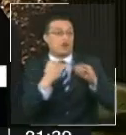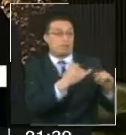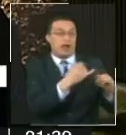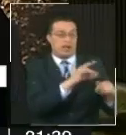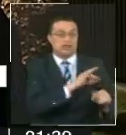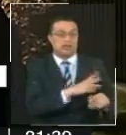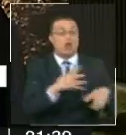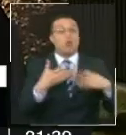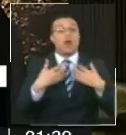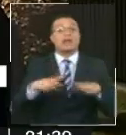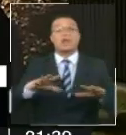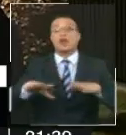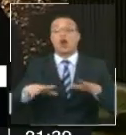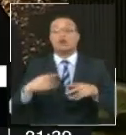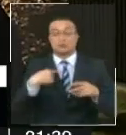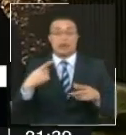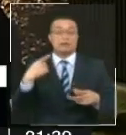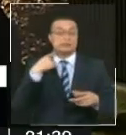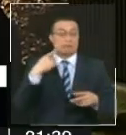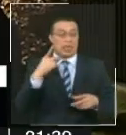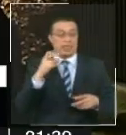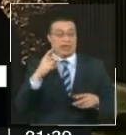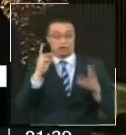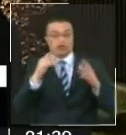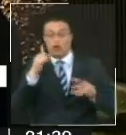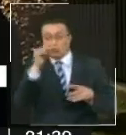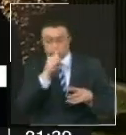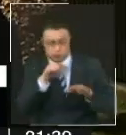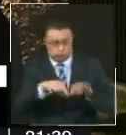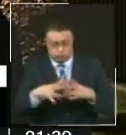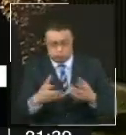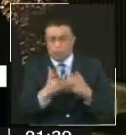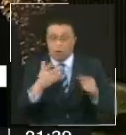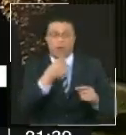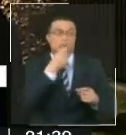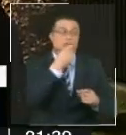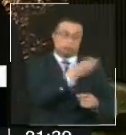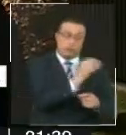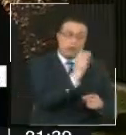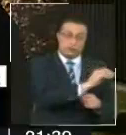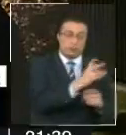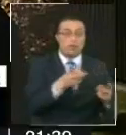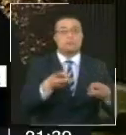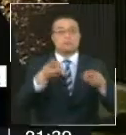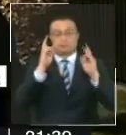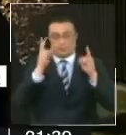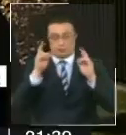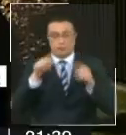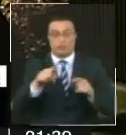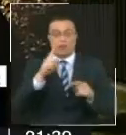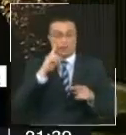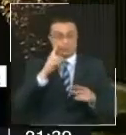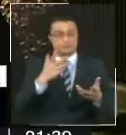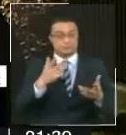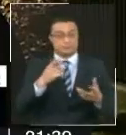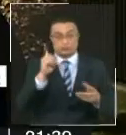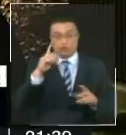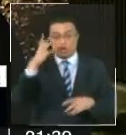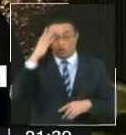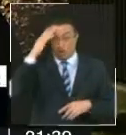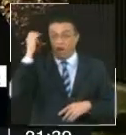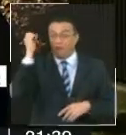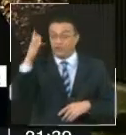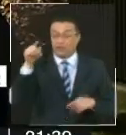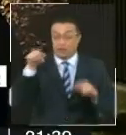cualquier acto que pudiera afectar sus derechos contaminación que eventualmente pudiera haber en los trabajos que qui decir y por sobre todo porque no hay que olvidar que esta es la